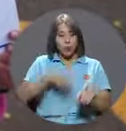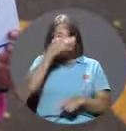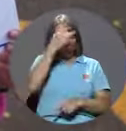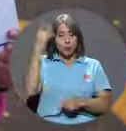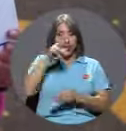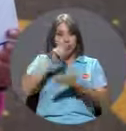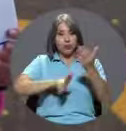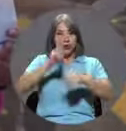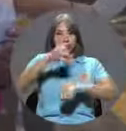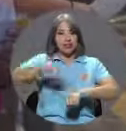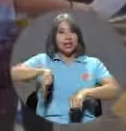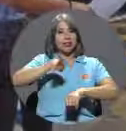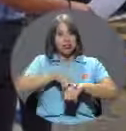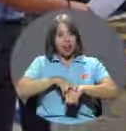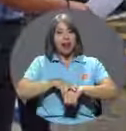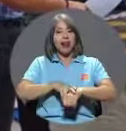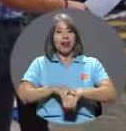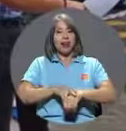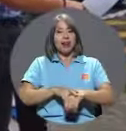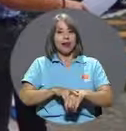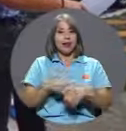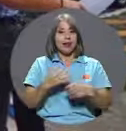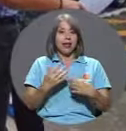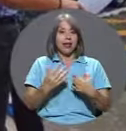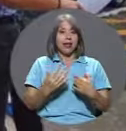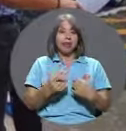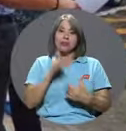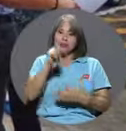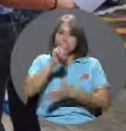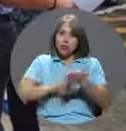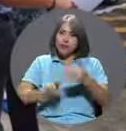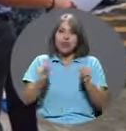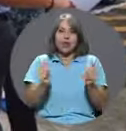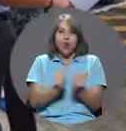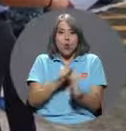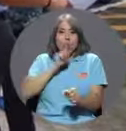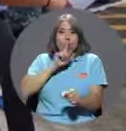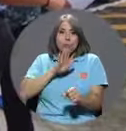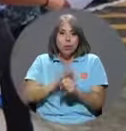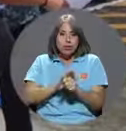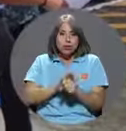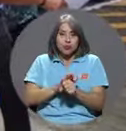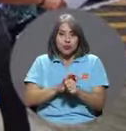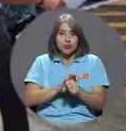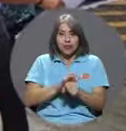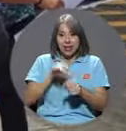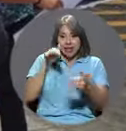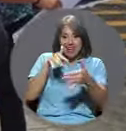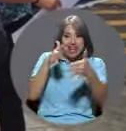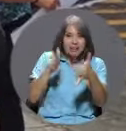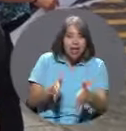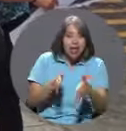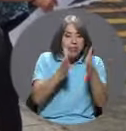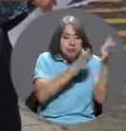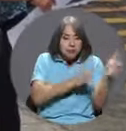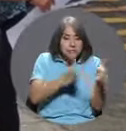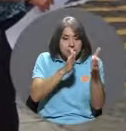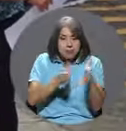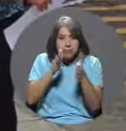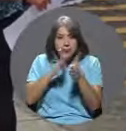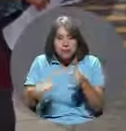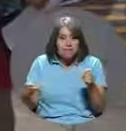la Universidad Nacional es una universidad que tiene un compromiso con la formación integral del estudiante.